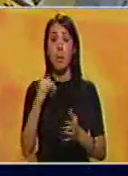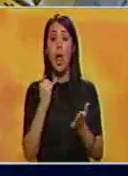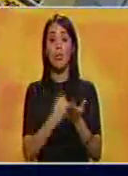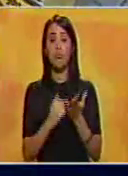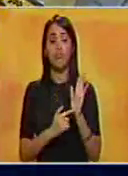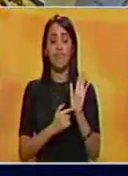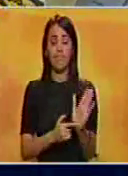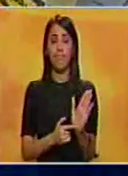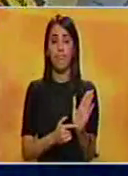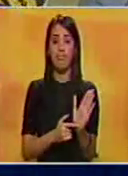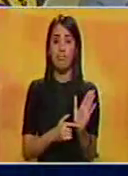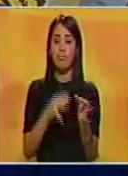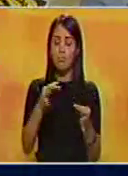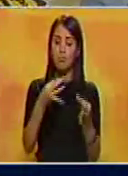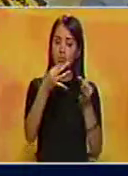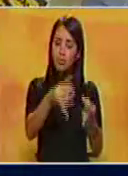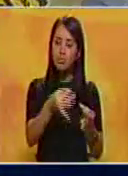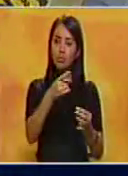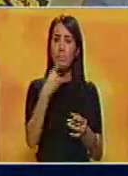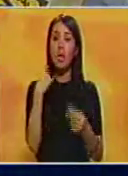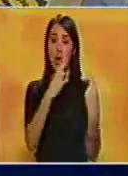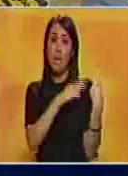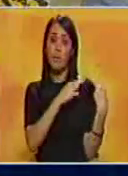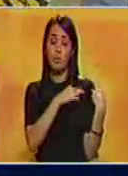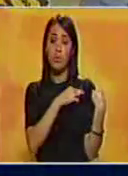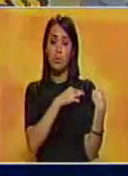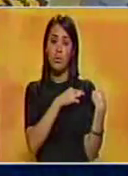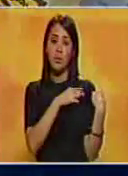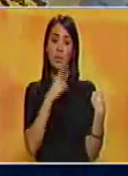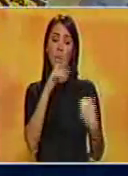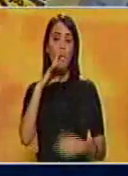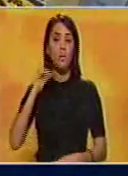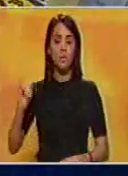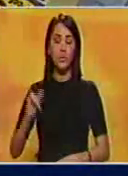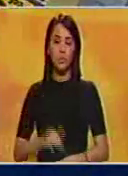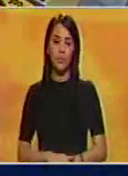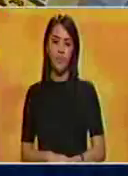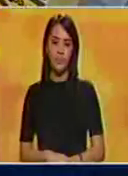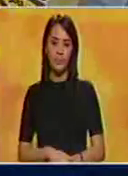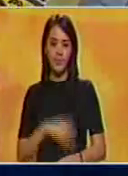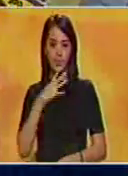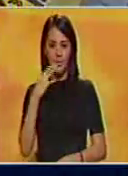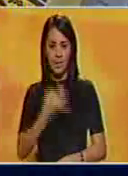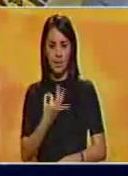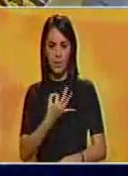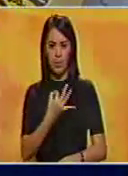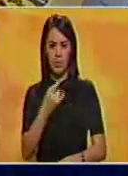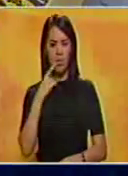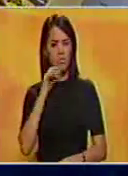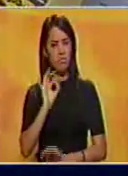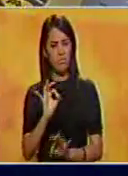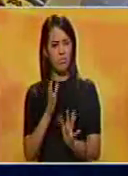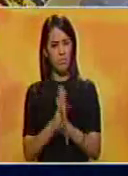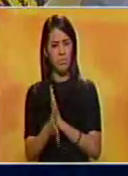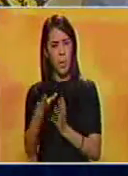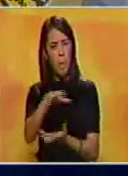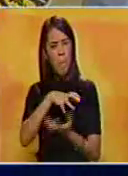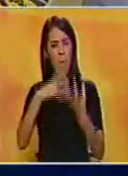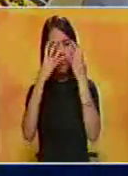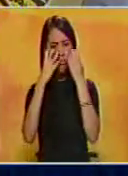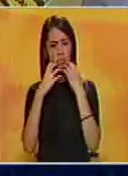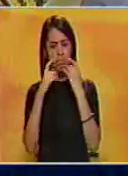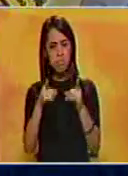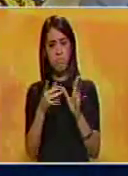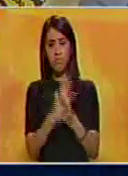en la mano y a su juicio ha sido bastante responsable cuando hace una denuncia. Señaló que estas conductas terroristas no son